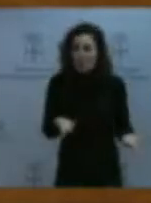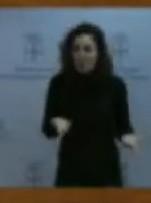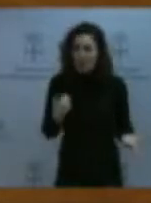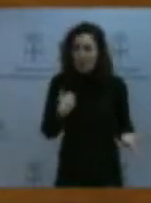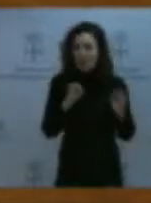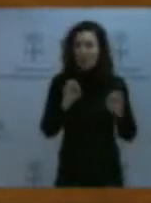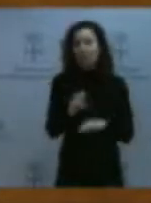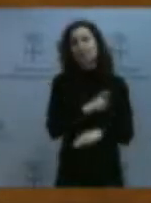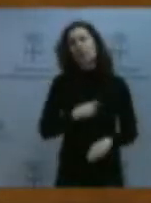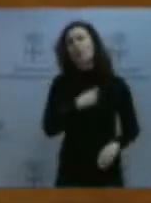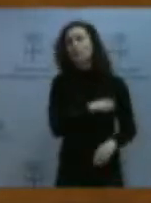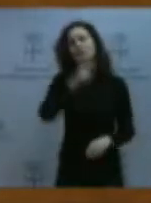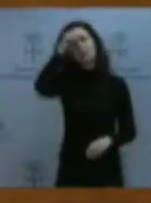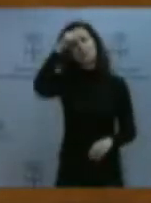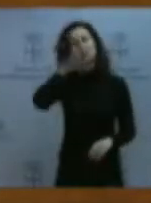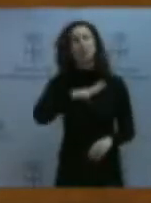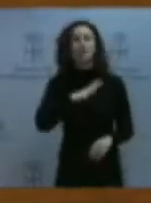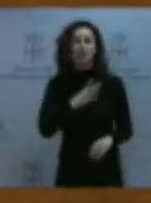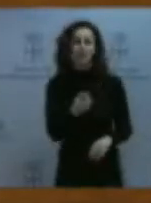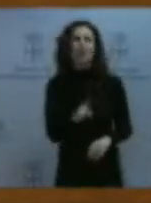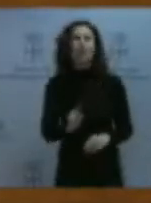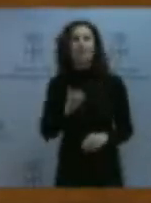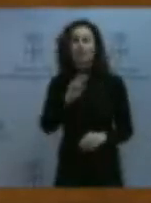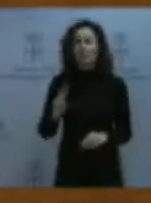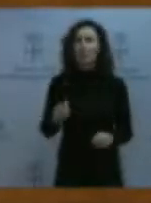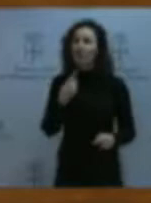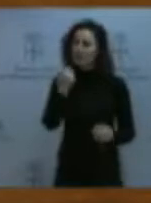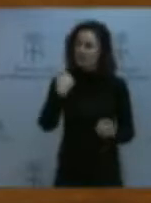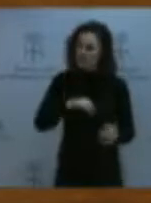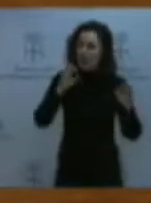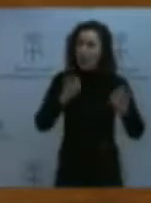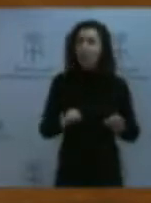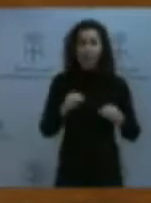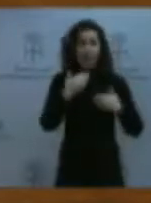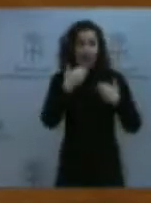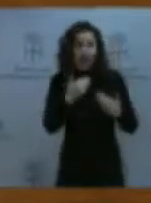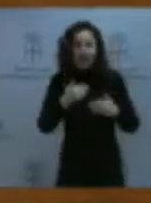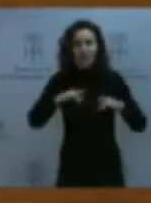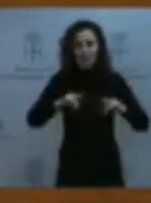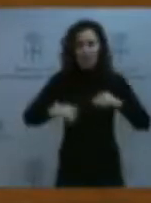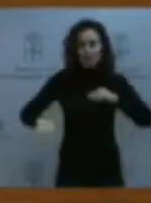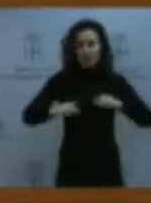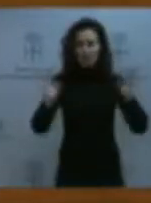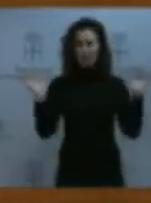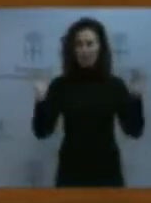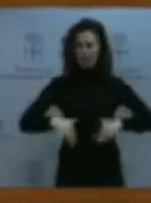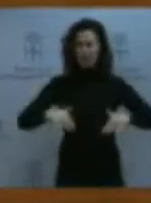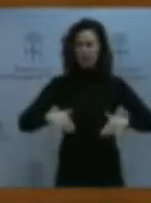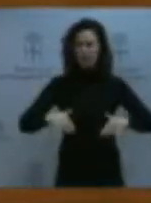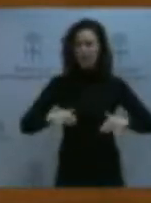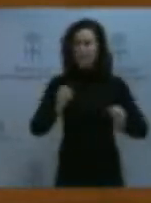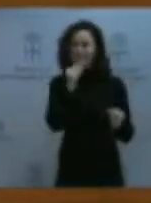grupo proponente, fruto de un seísmo que dio al traste con uno de los episodios históricos más importantes del